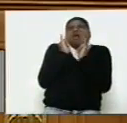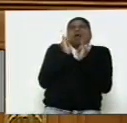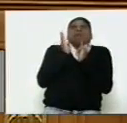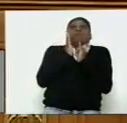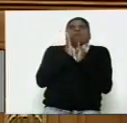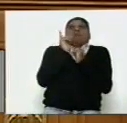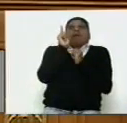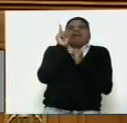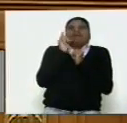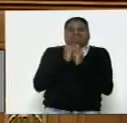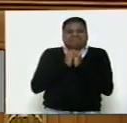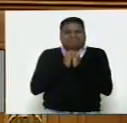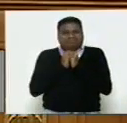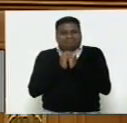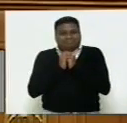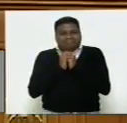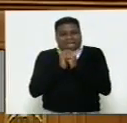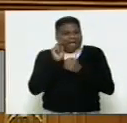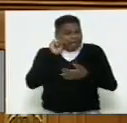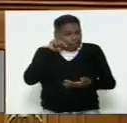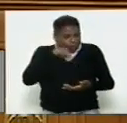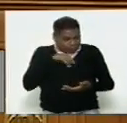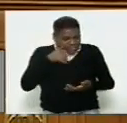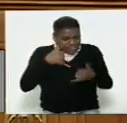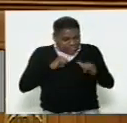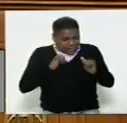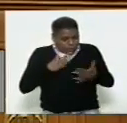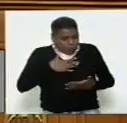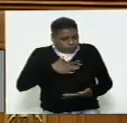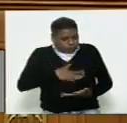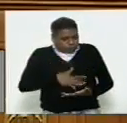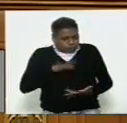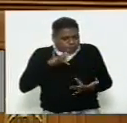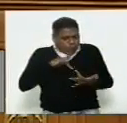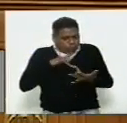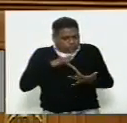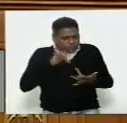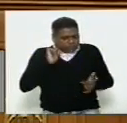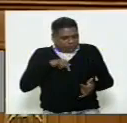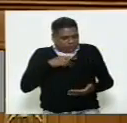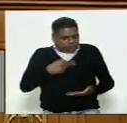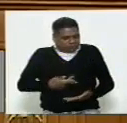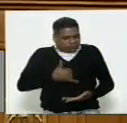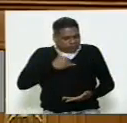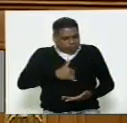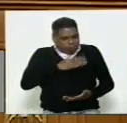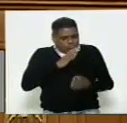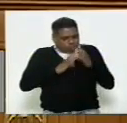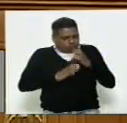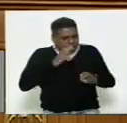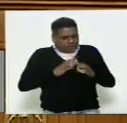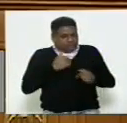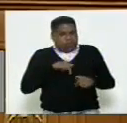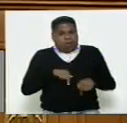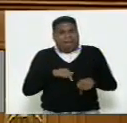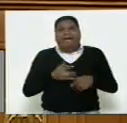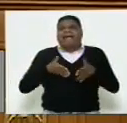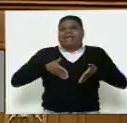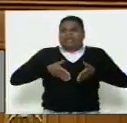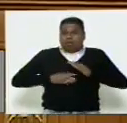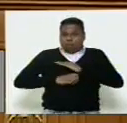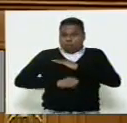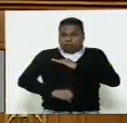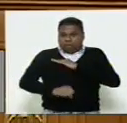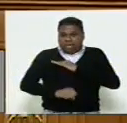empieza a creer que de verdad son libres y son poderosos y poderosas. Y cuando nacen,